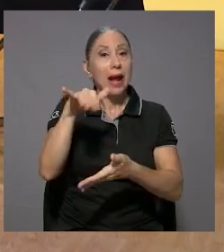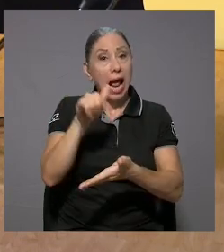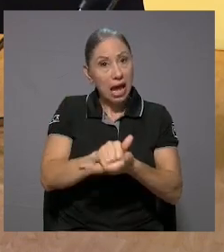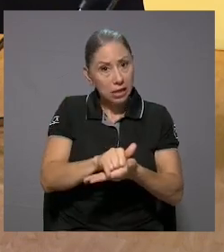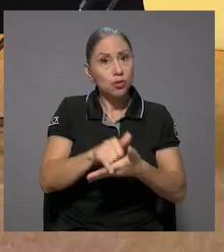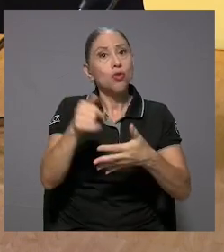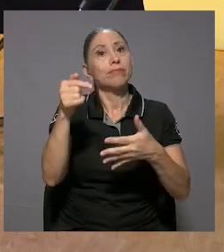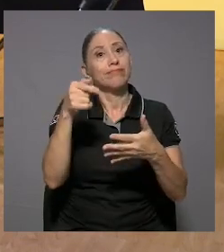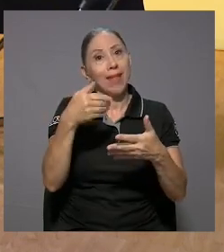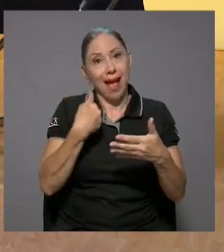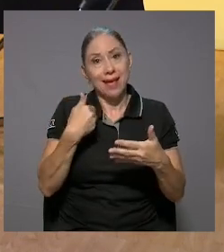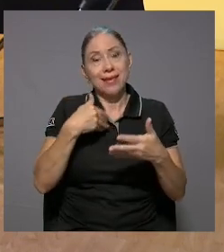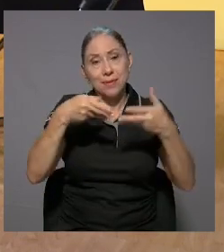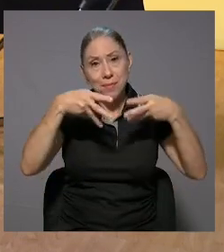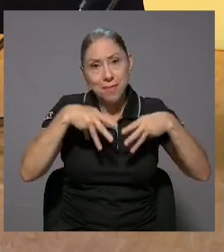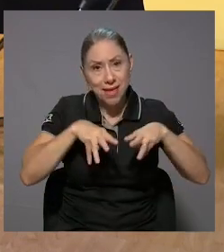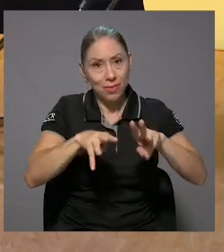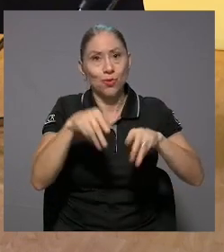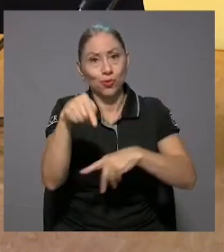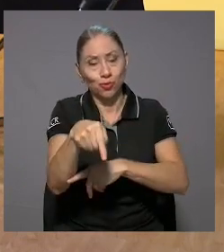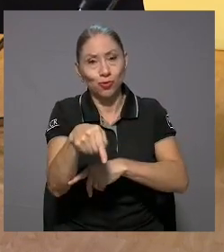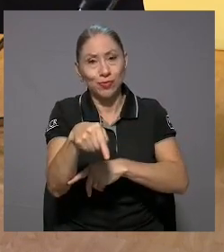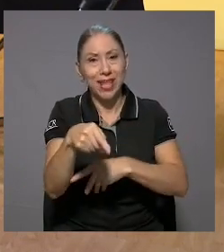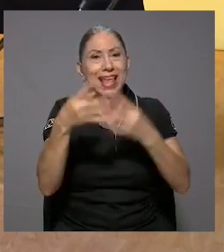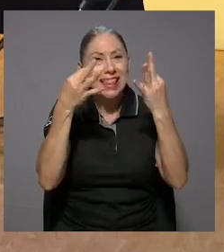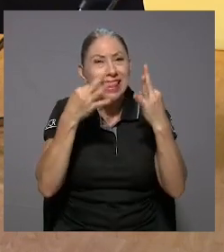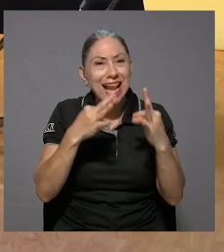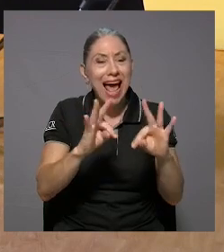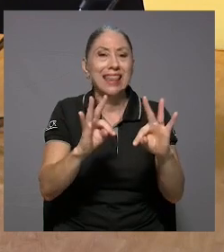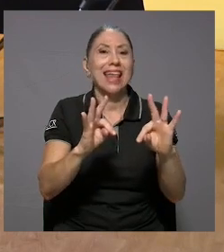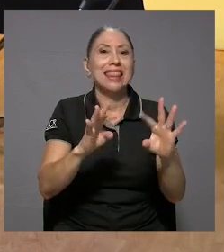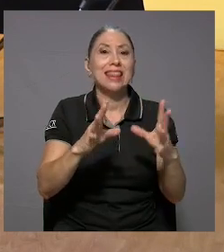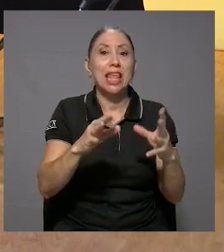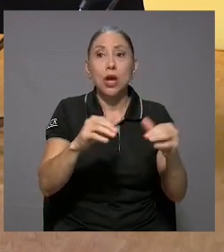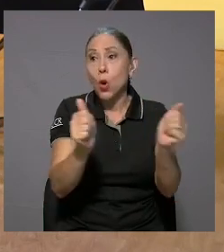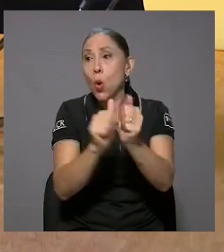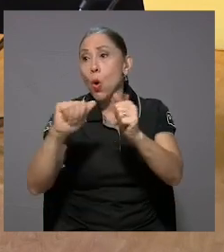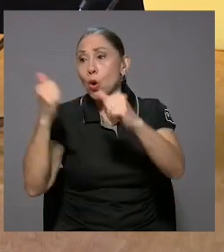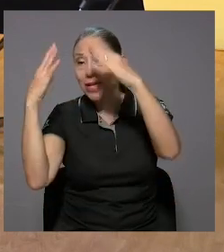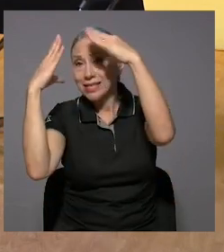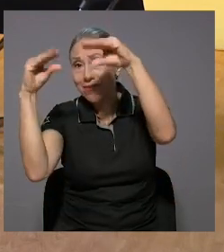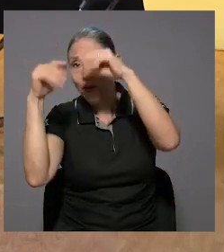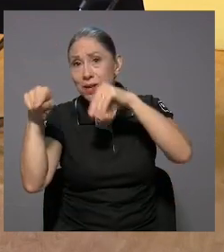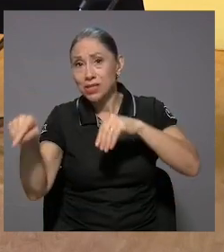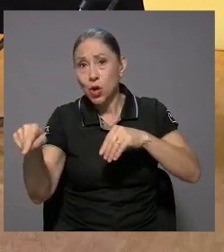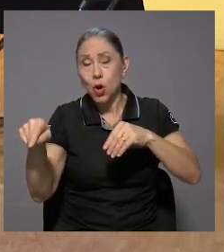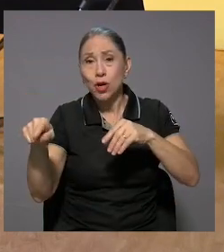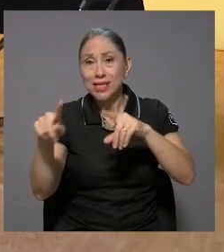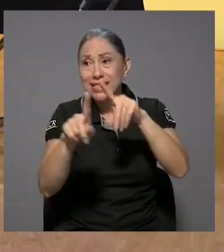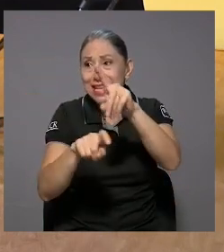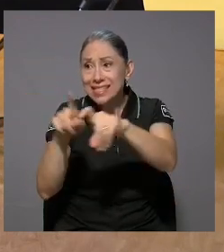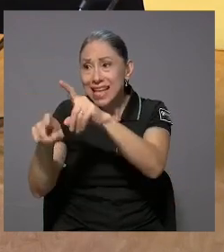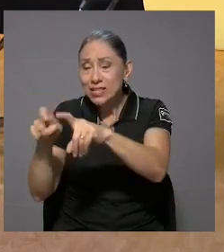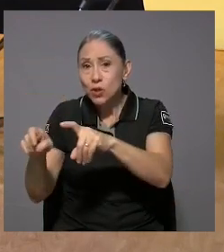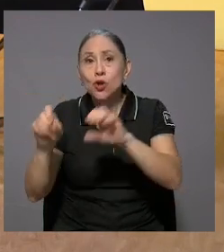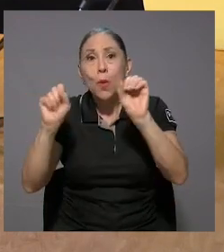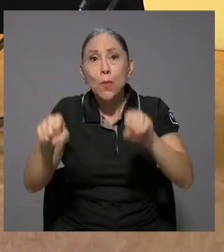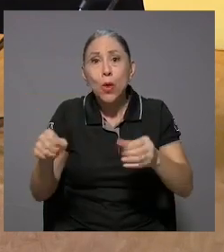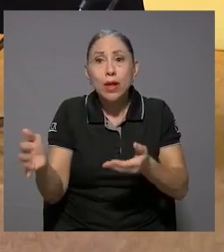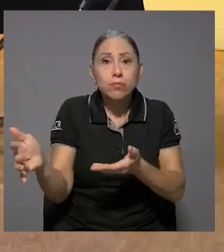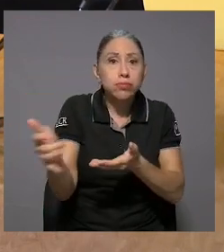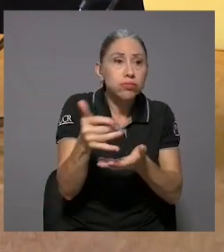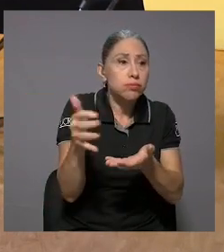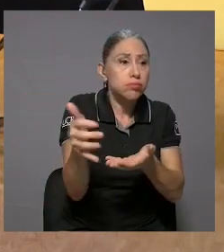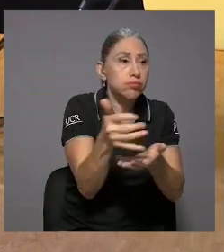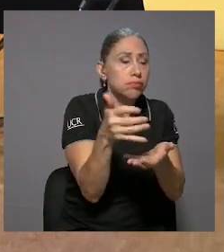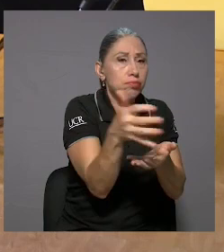de métodos que lo que tratan es de unir fuerzas entre otras fuentes de información, principalmente por censos, para poder